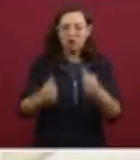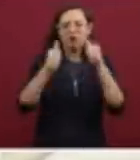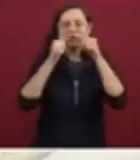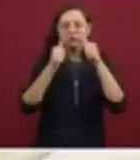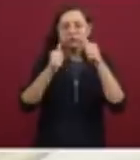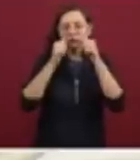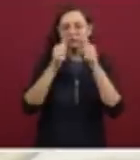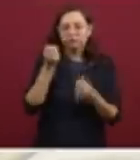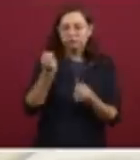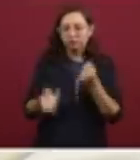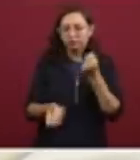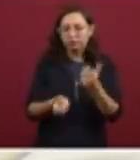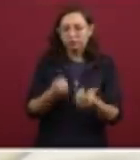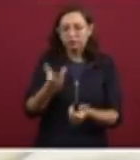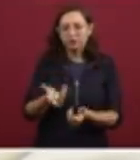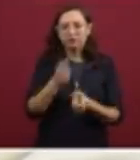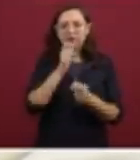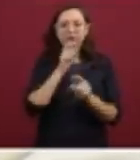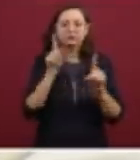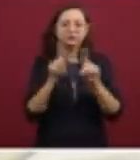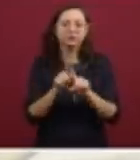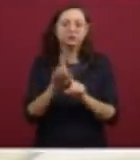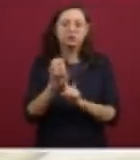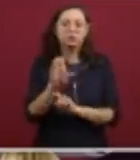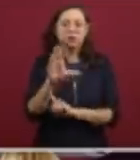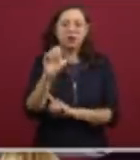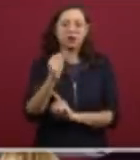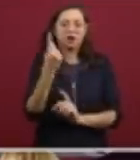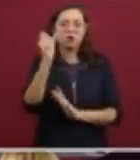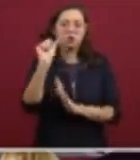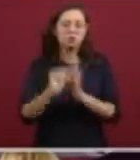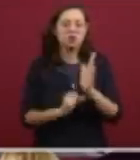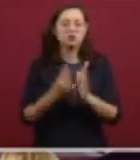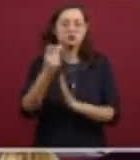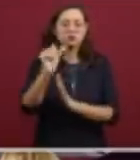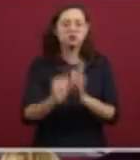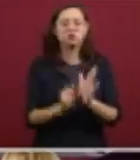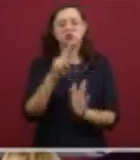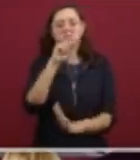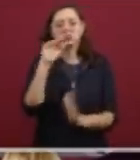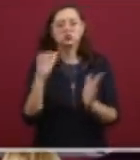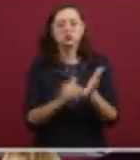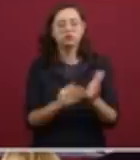estudiantes, además de unas becas mensuales de